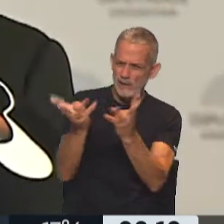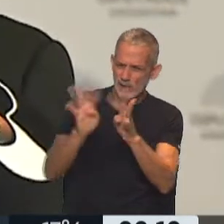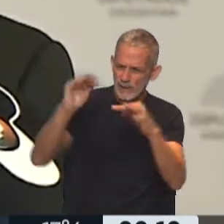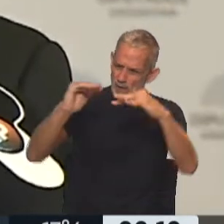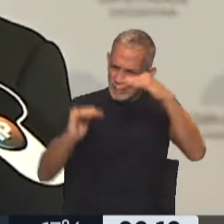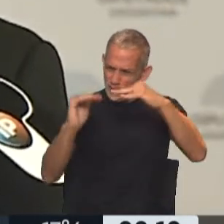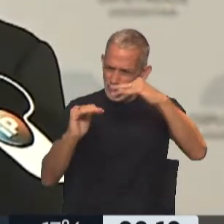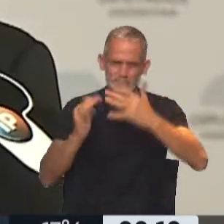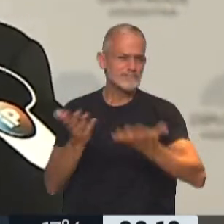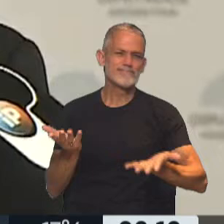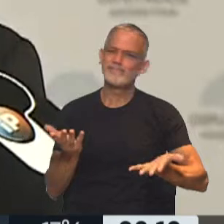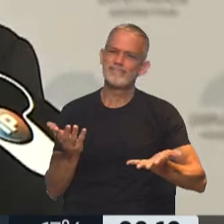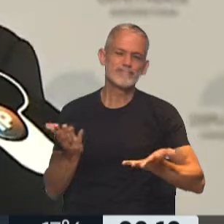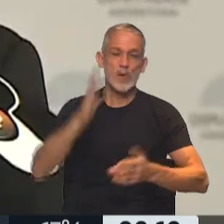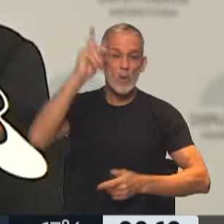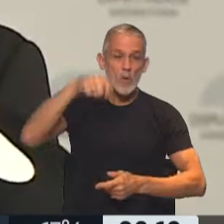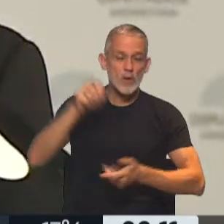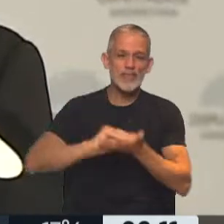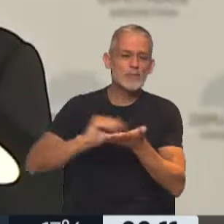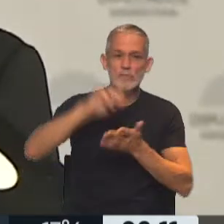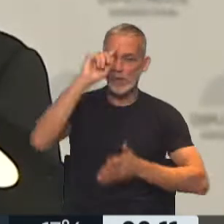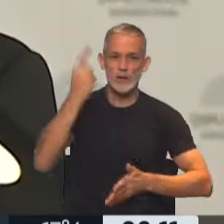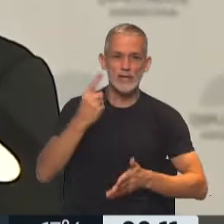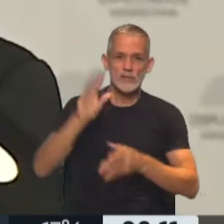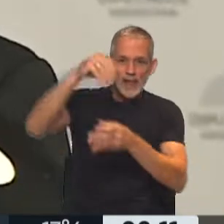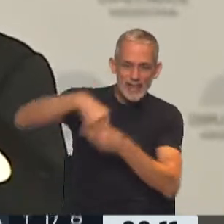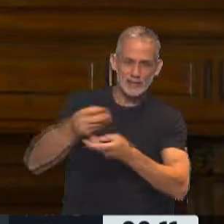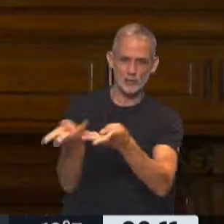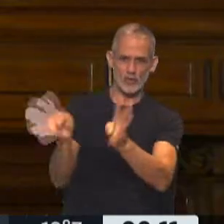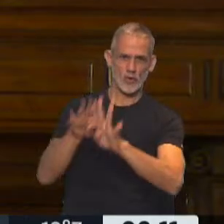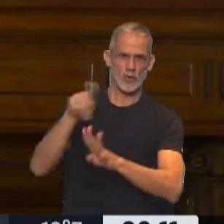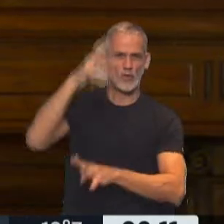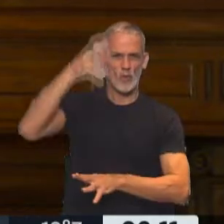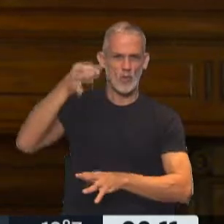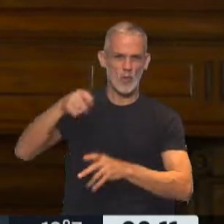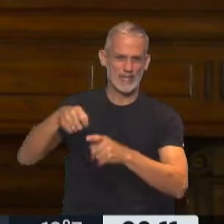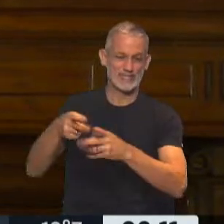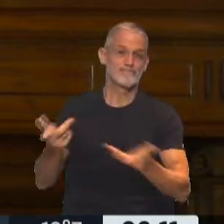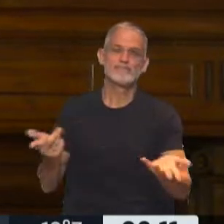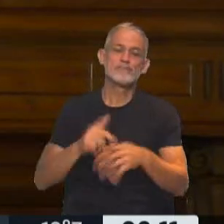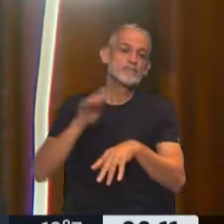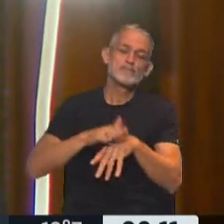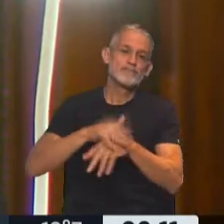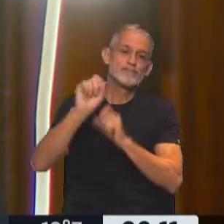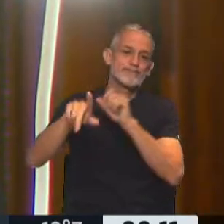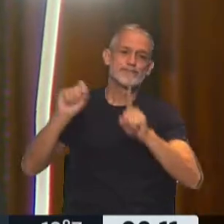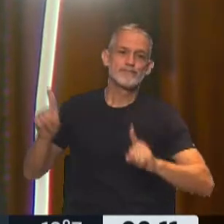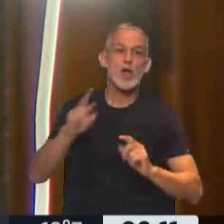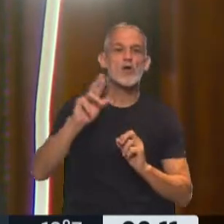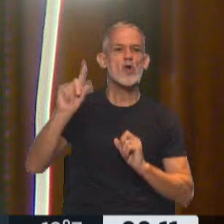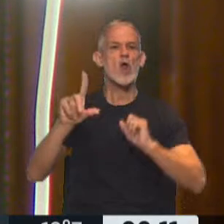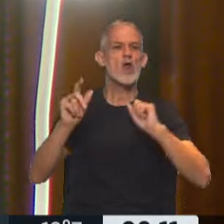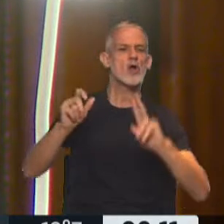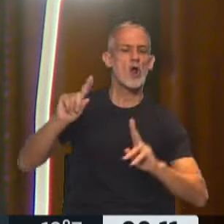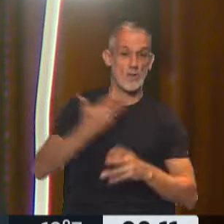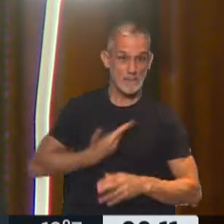interna de los diputados nacionales en el Consejo de la Magistratura. Acá hay responsabilidad y cada uno tiene sus roles. El